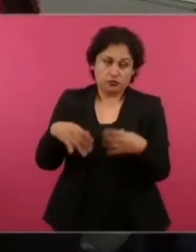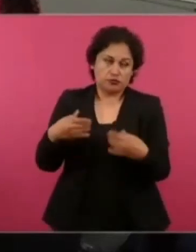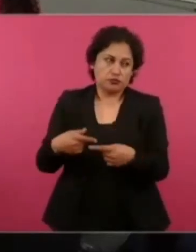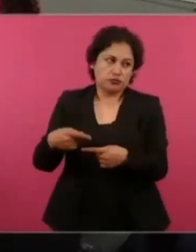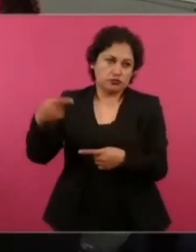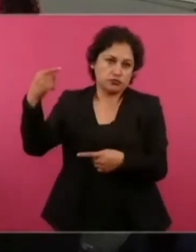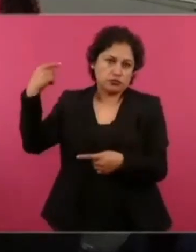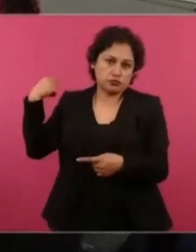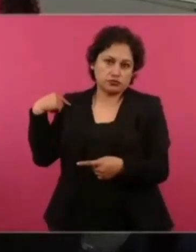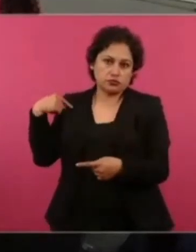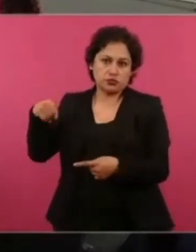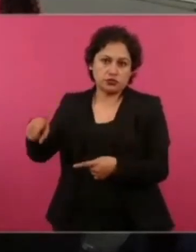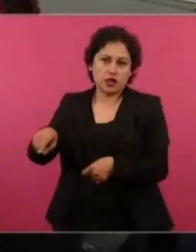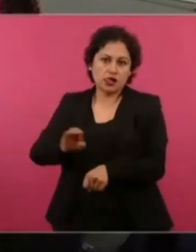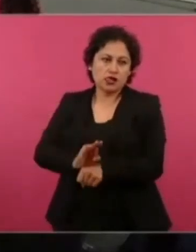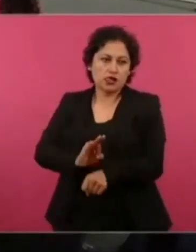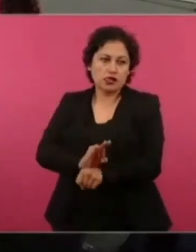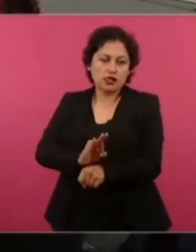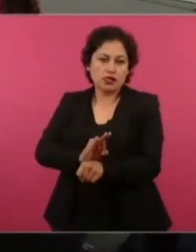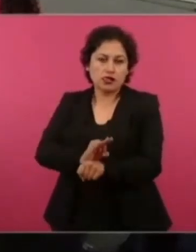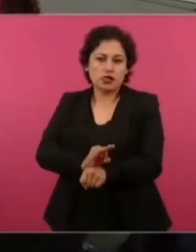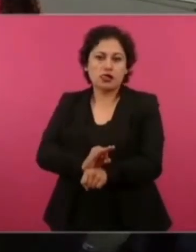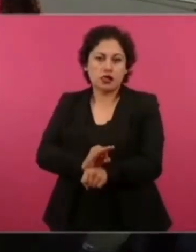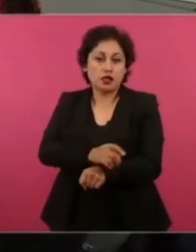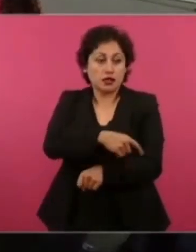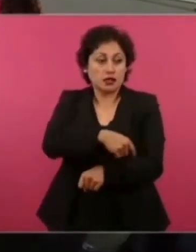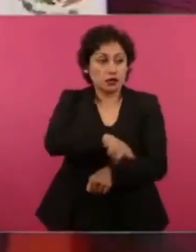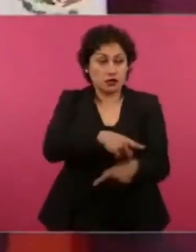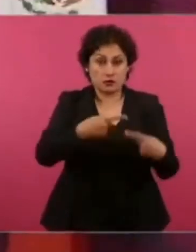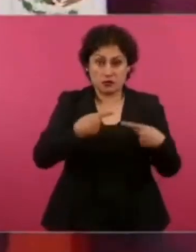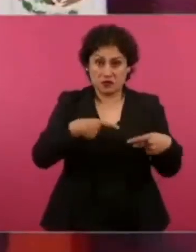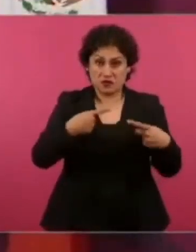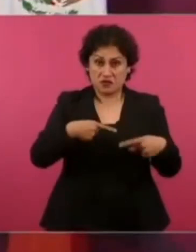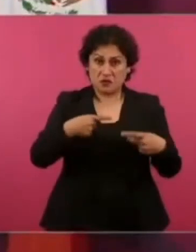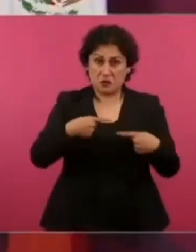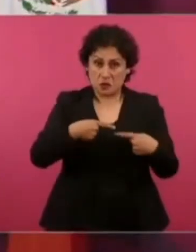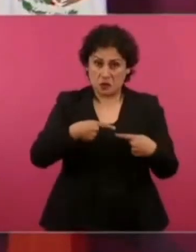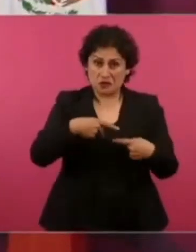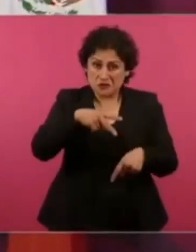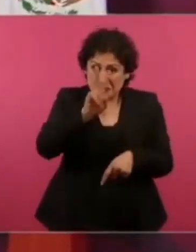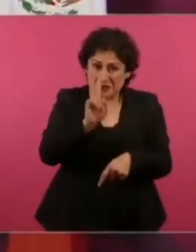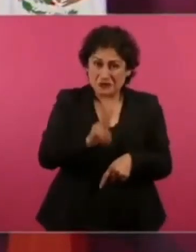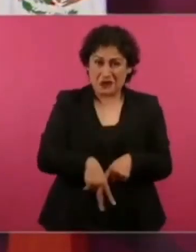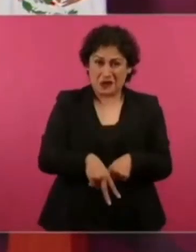de protección a delincuentes de cuello blanco